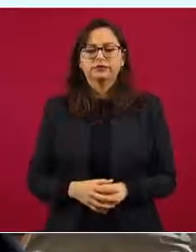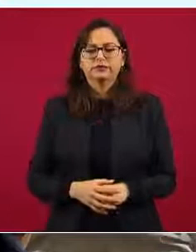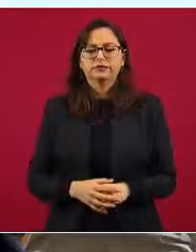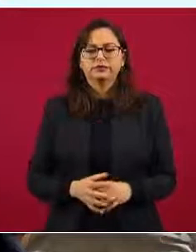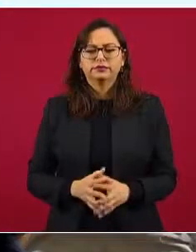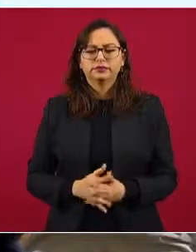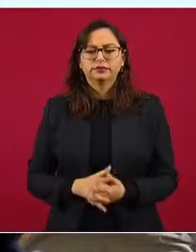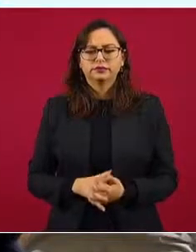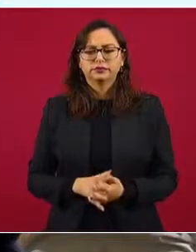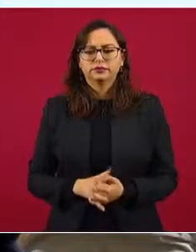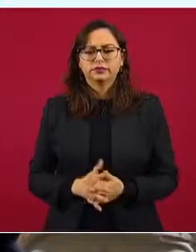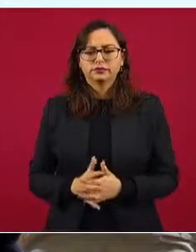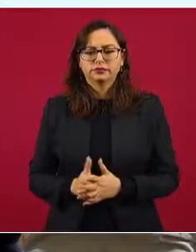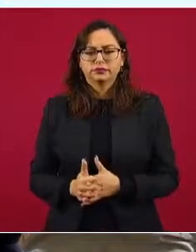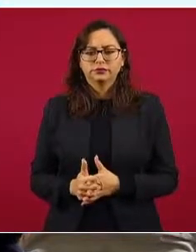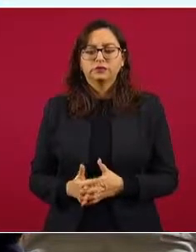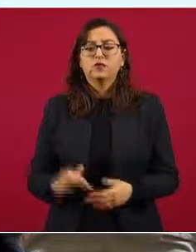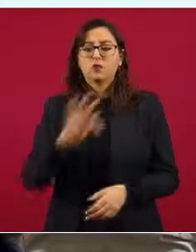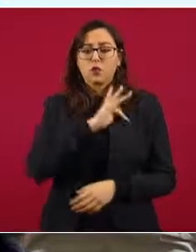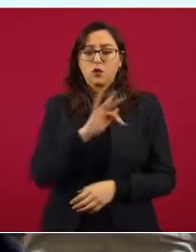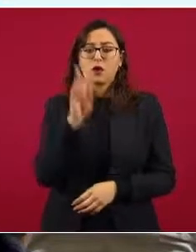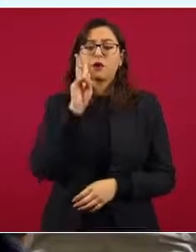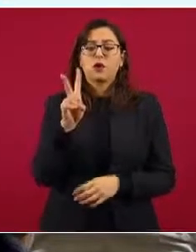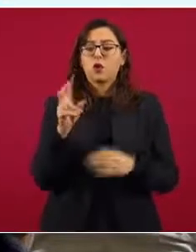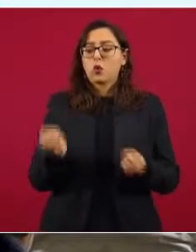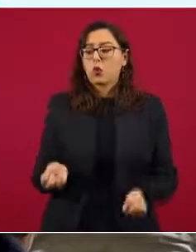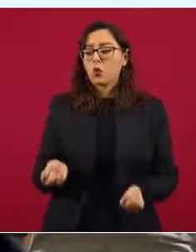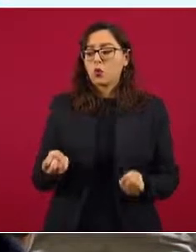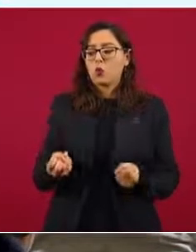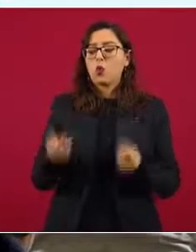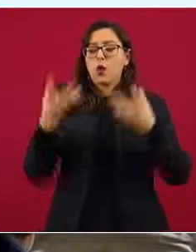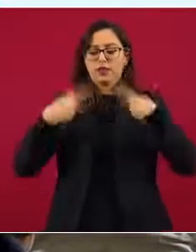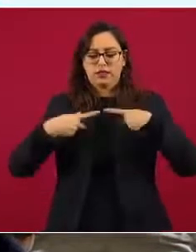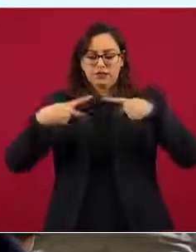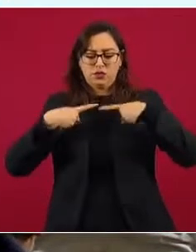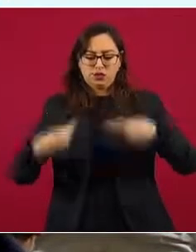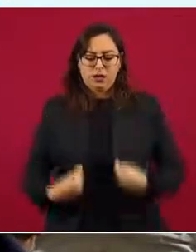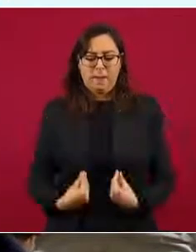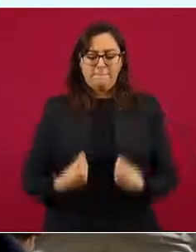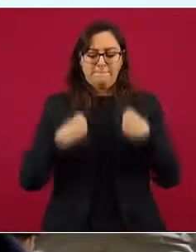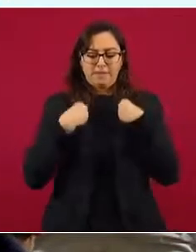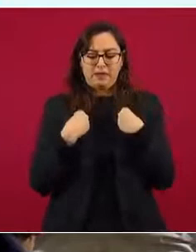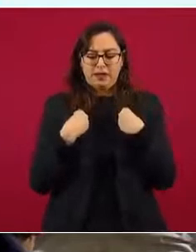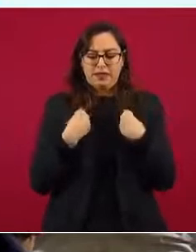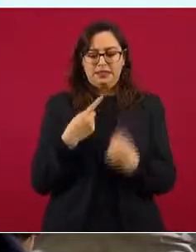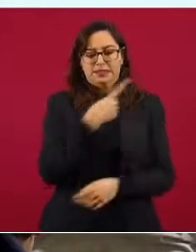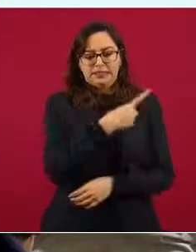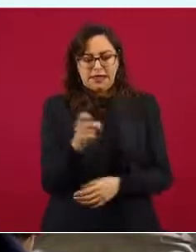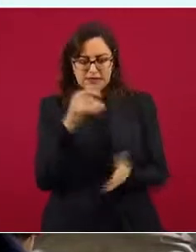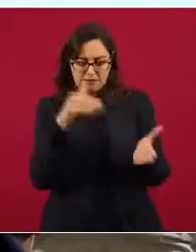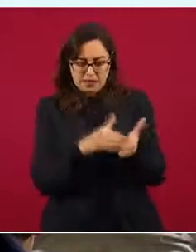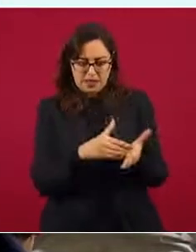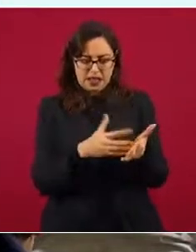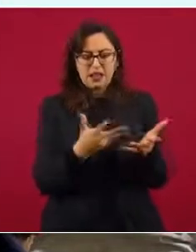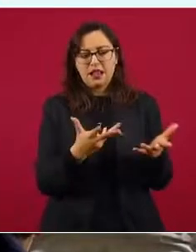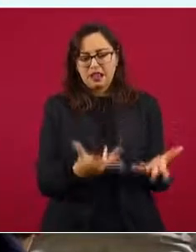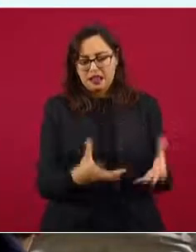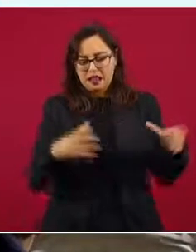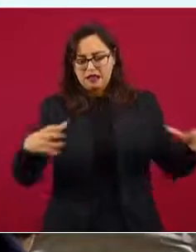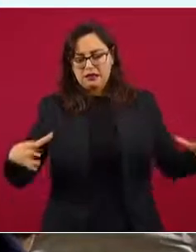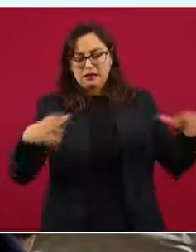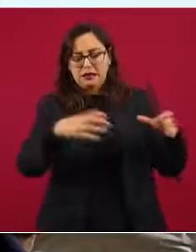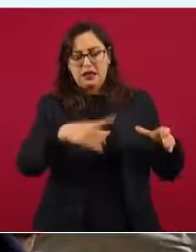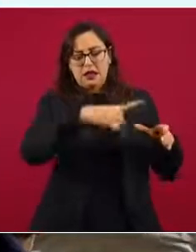incidencia es la cantidad de personas enfermas por 100,000 habitantes. Esto lo que nos permite es una